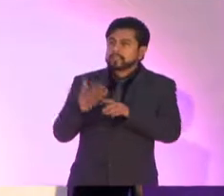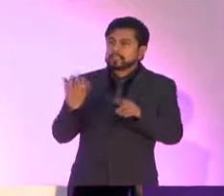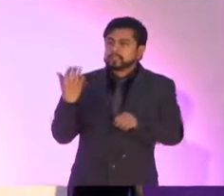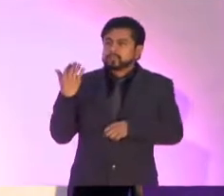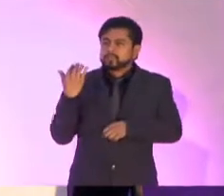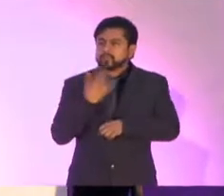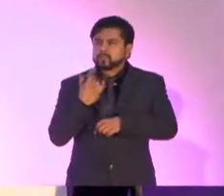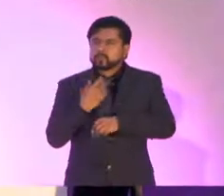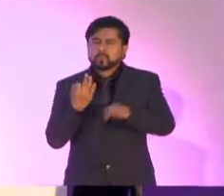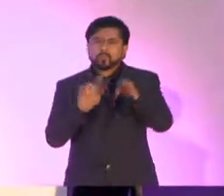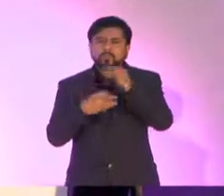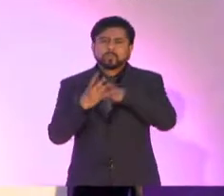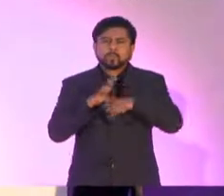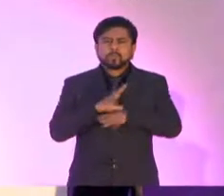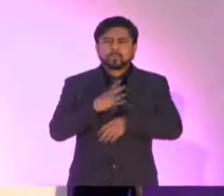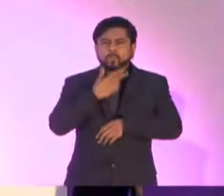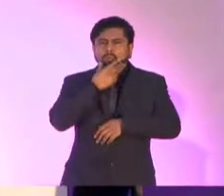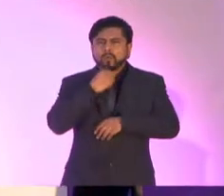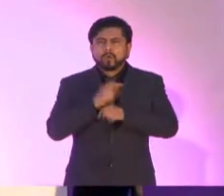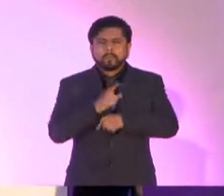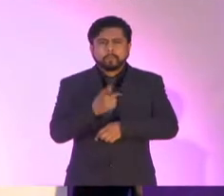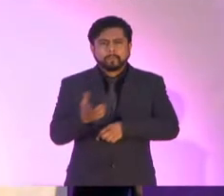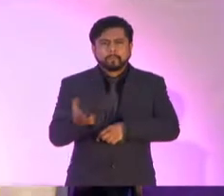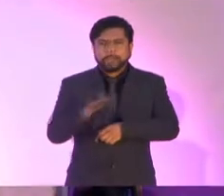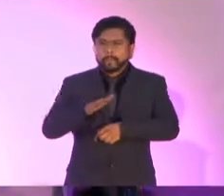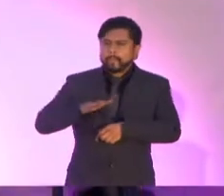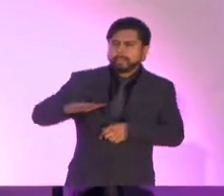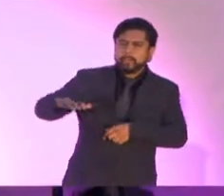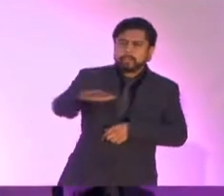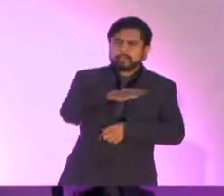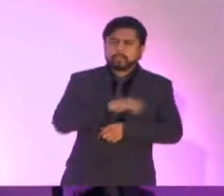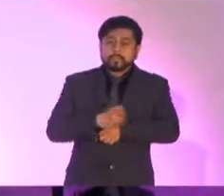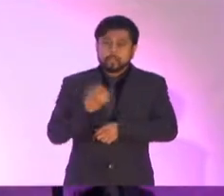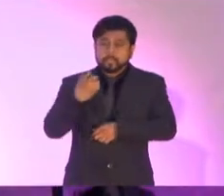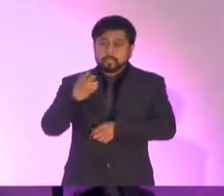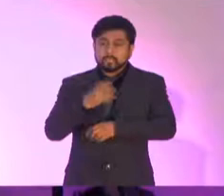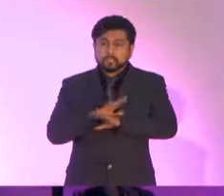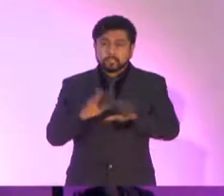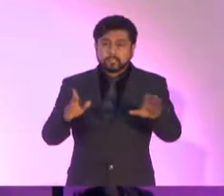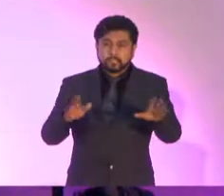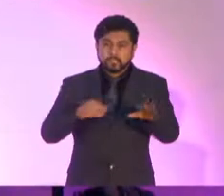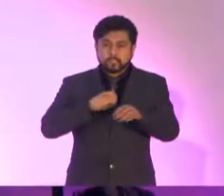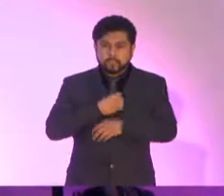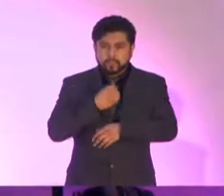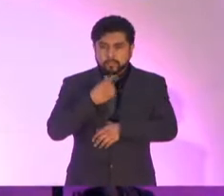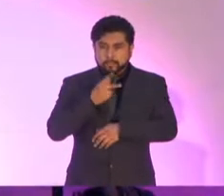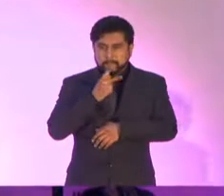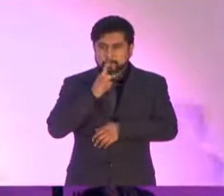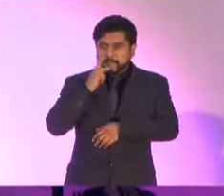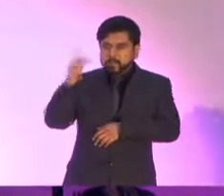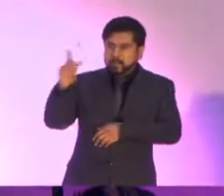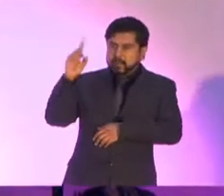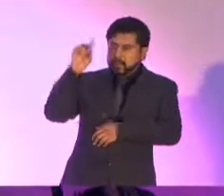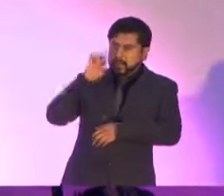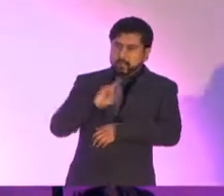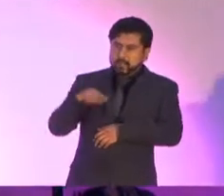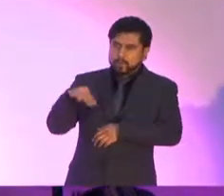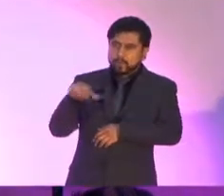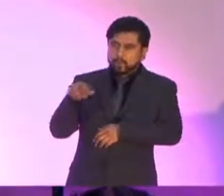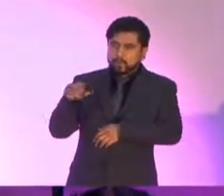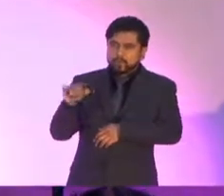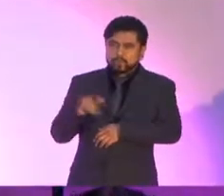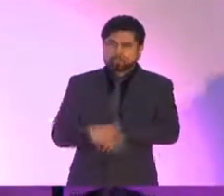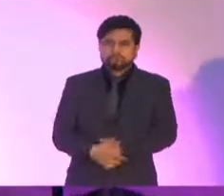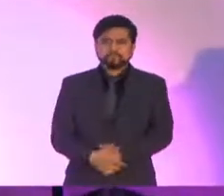y de todos los hombres que existen en la tierra. Esta es palabra de Mónica Soto y Casa.